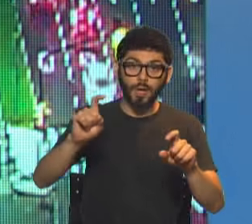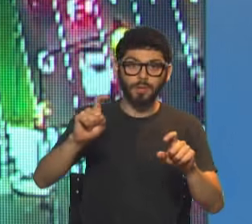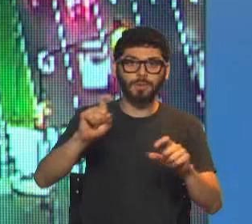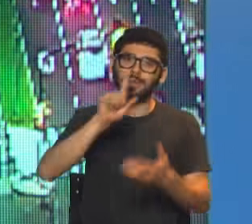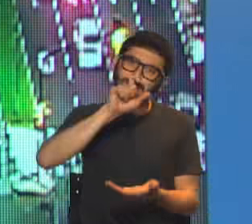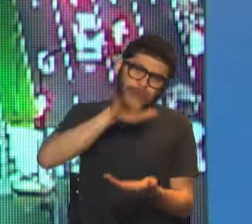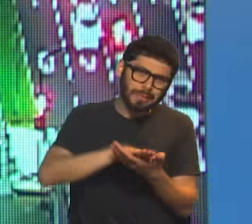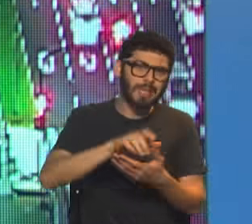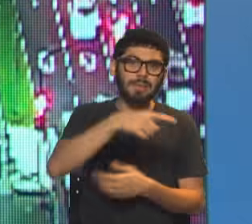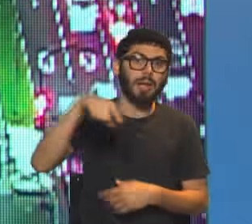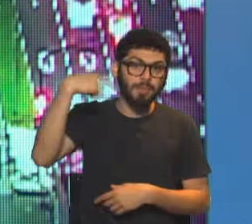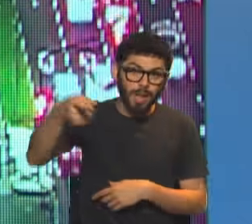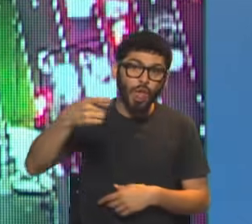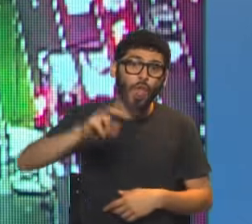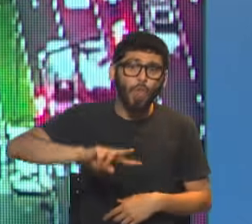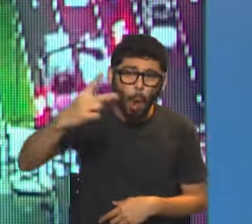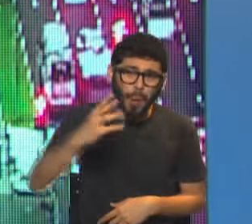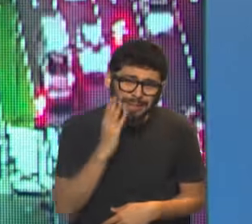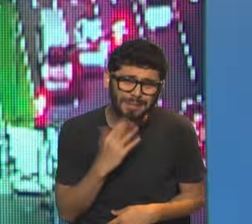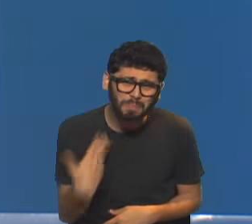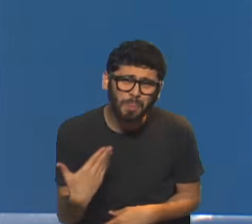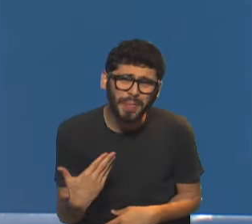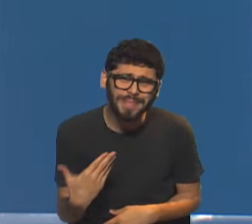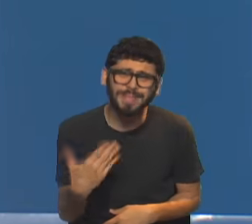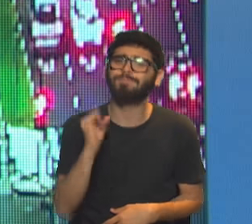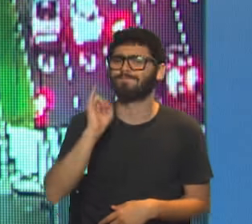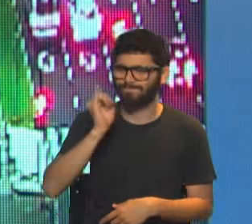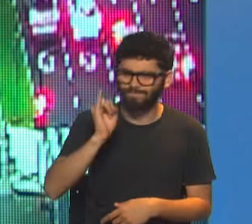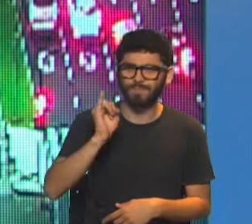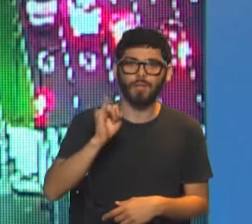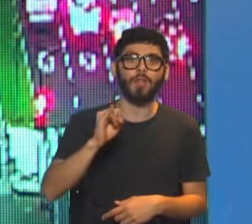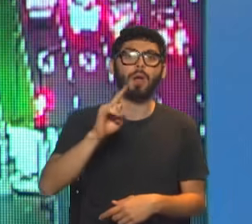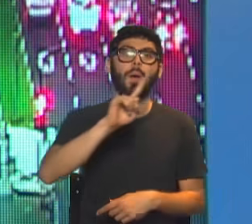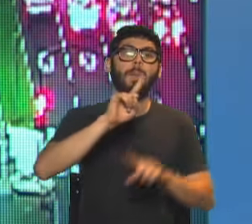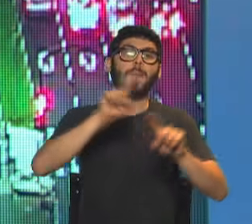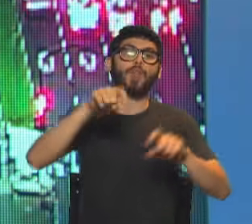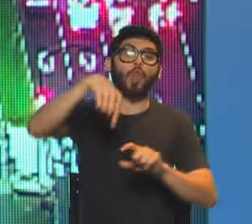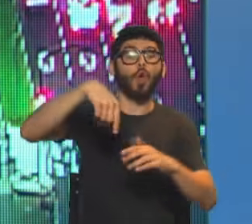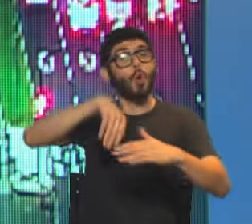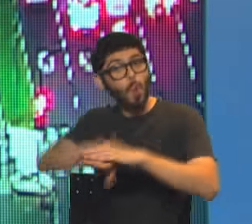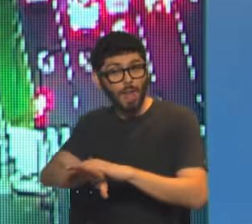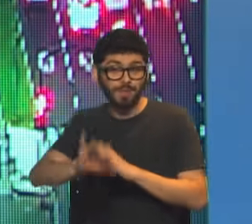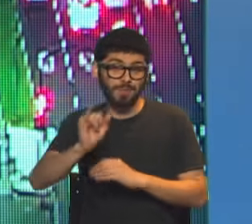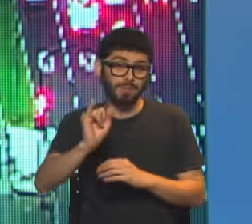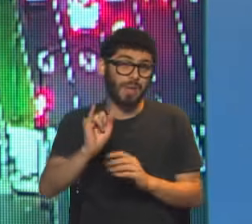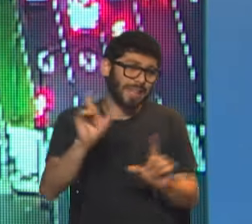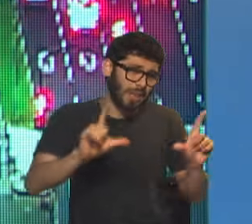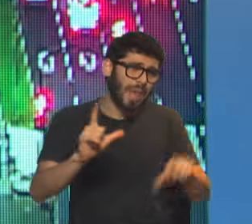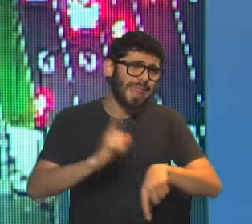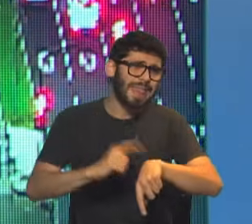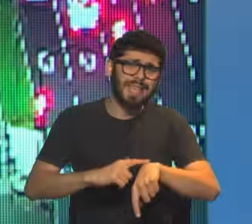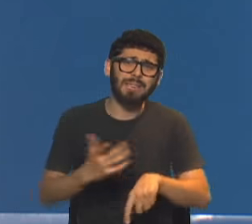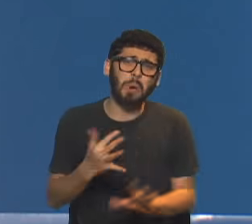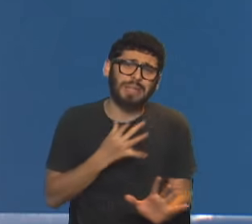semana próxima duplicamos un buen a ver si hacemos las hacemos las de hoy cuídate la frase que los tiempos de la televisión a veces son